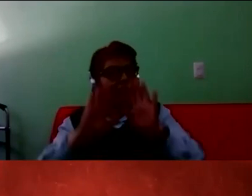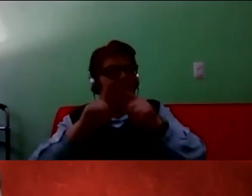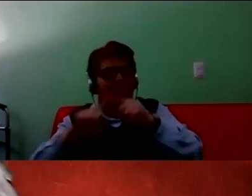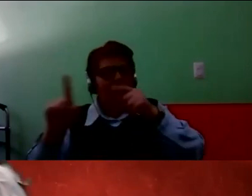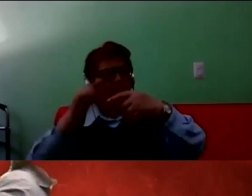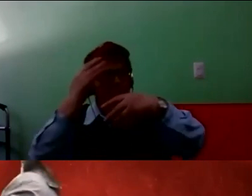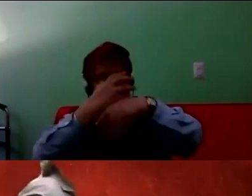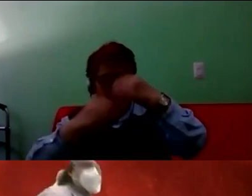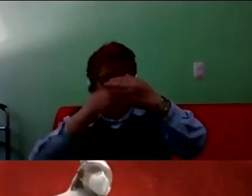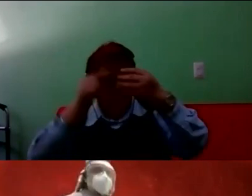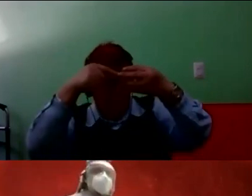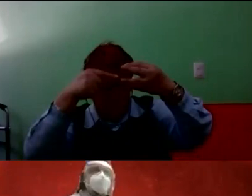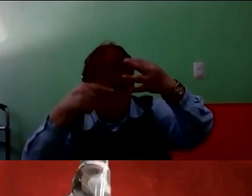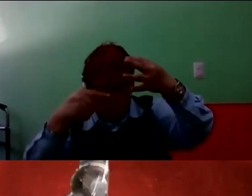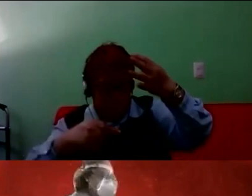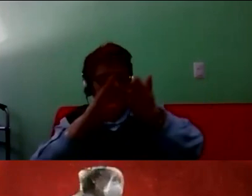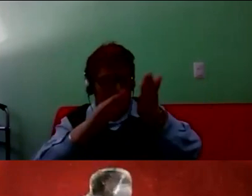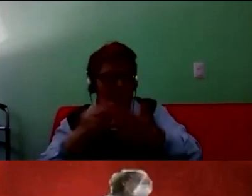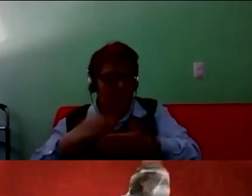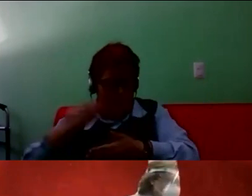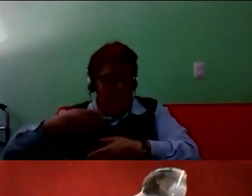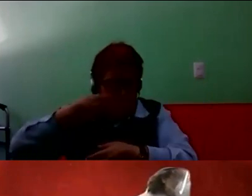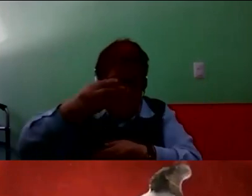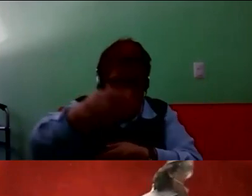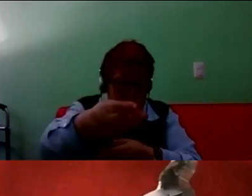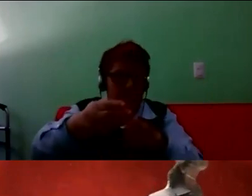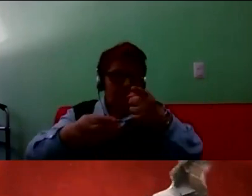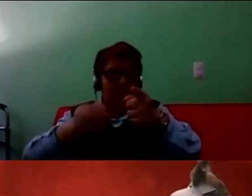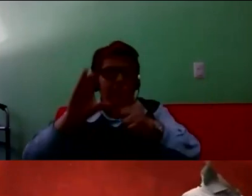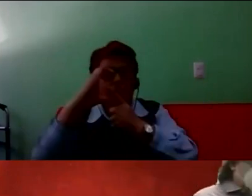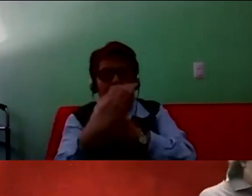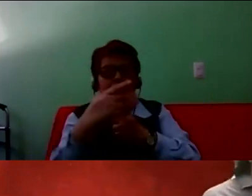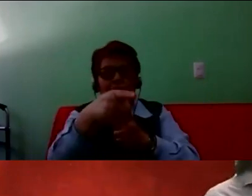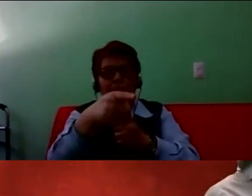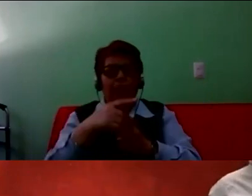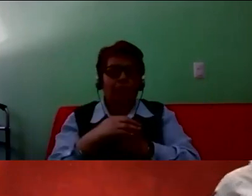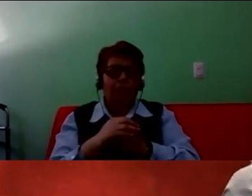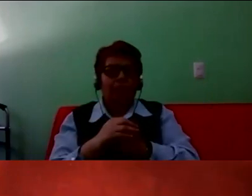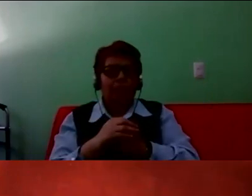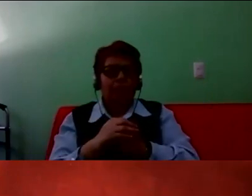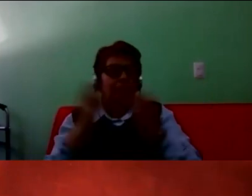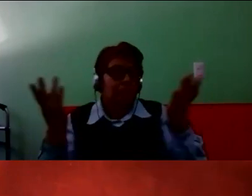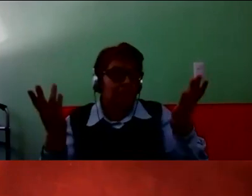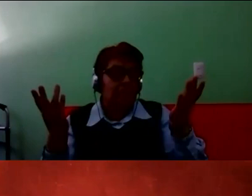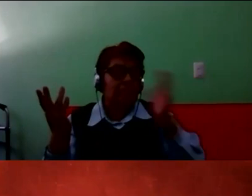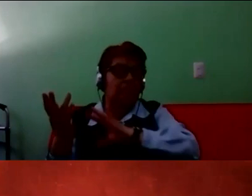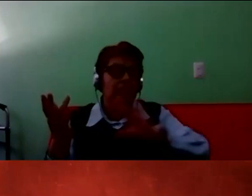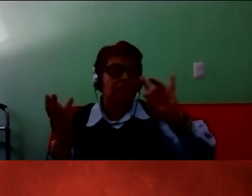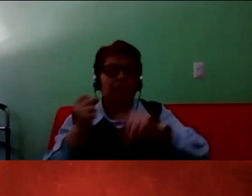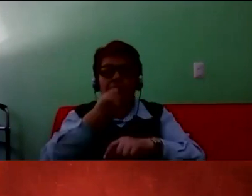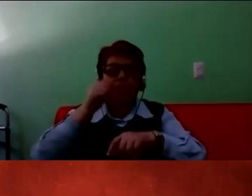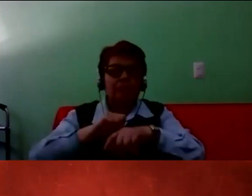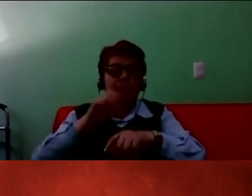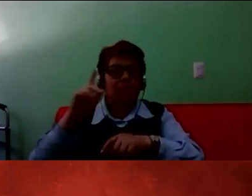cosas que están en el documento que yo envié a la comisión por conducto de la Secretaría Técnica,